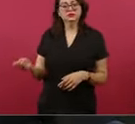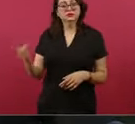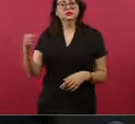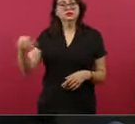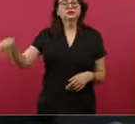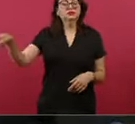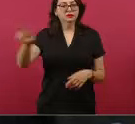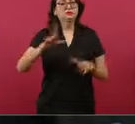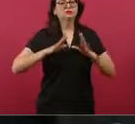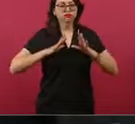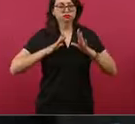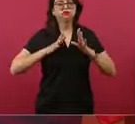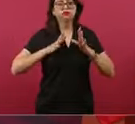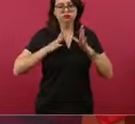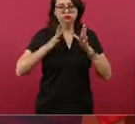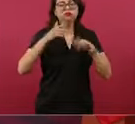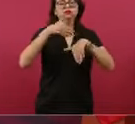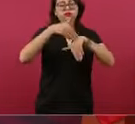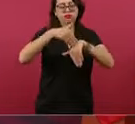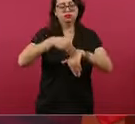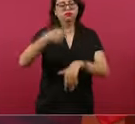llevan la droga